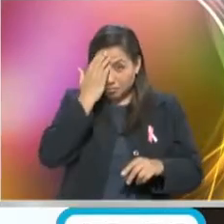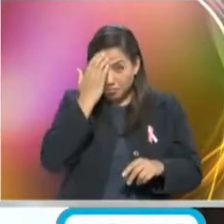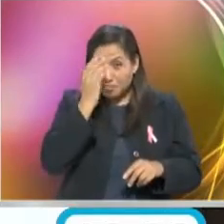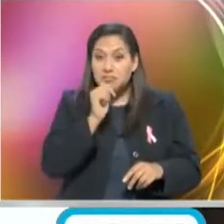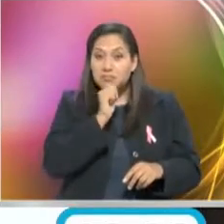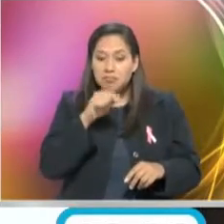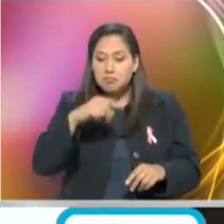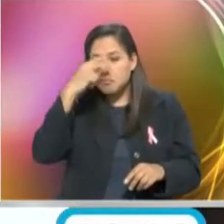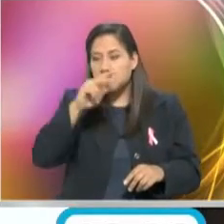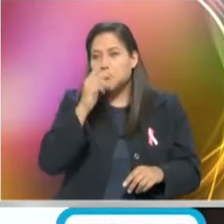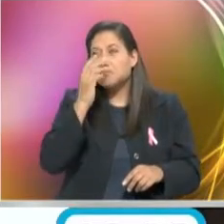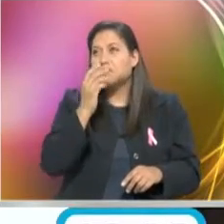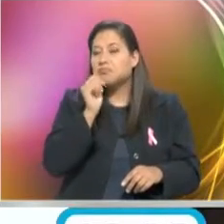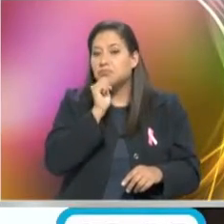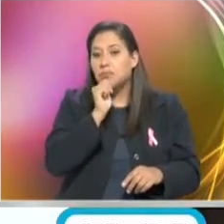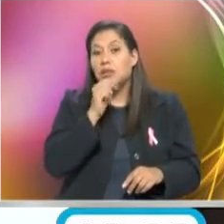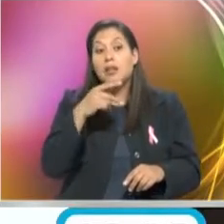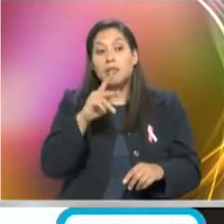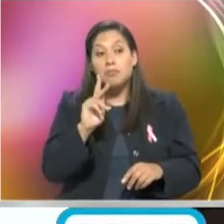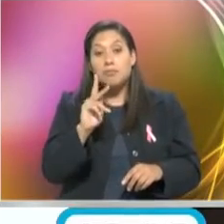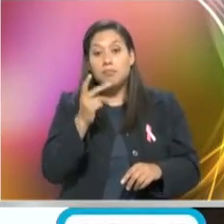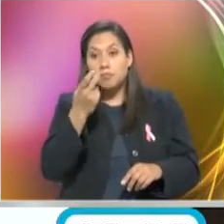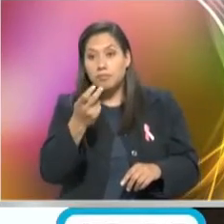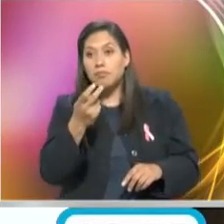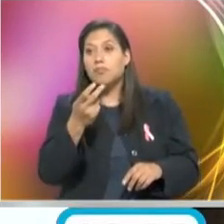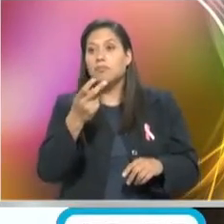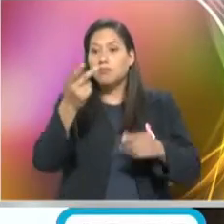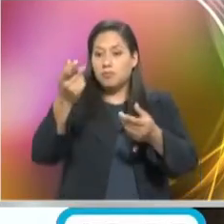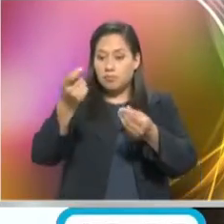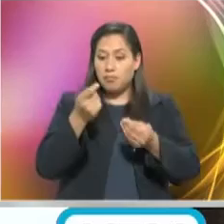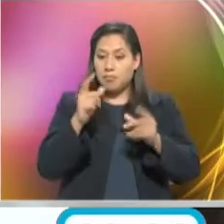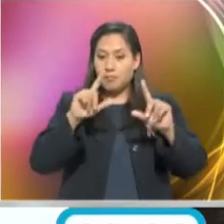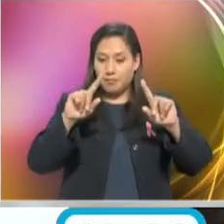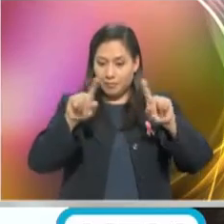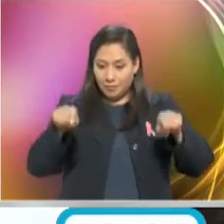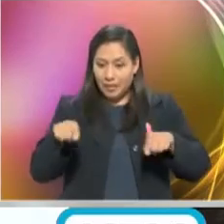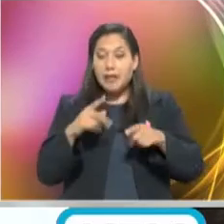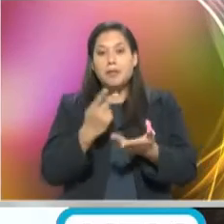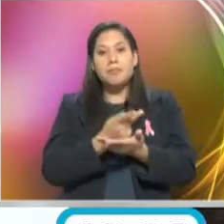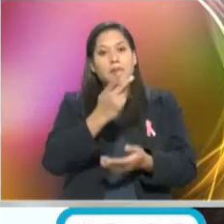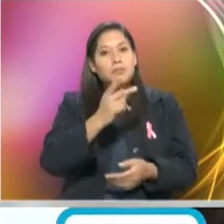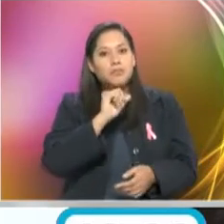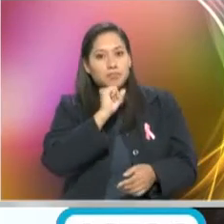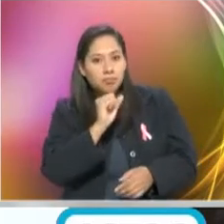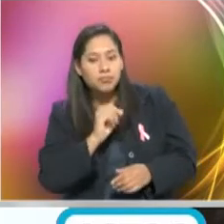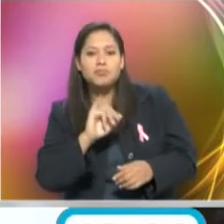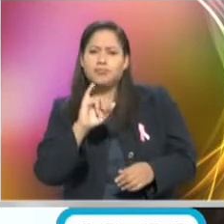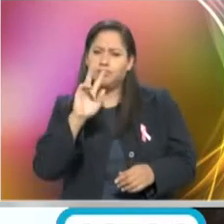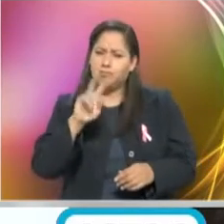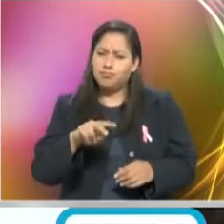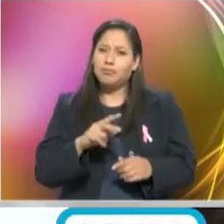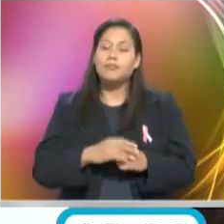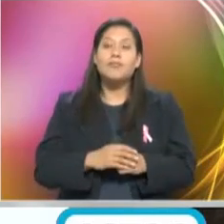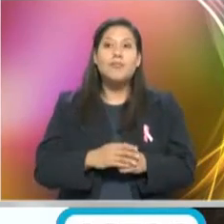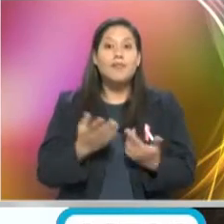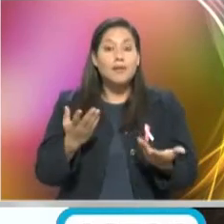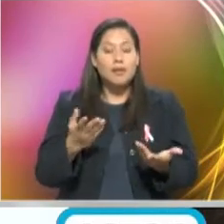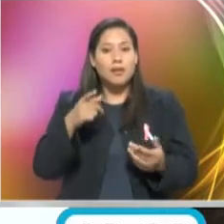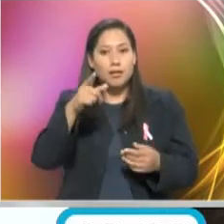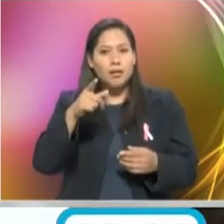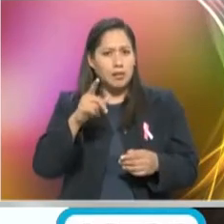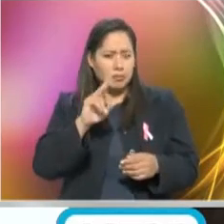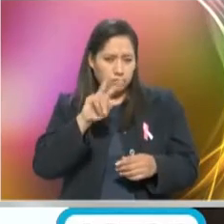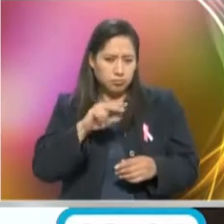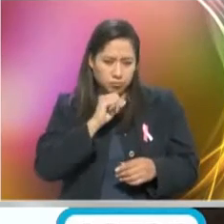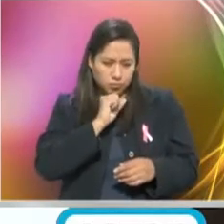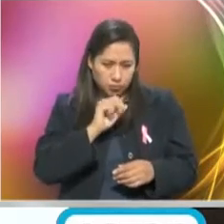en México y a pesar de eso regresas con un triunfo, la verdad, muy bueno. Sí, la verdad es que fue